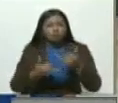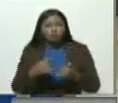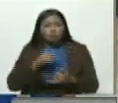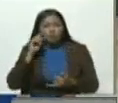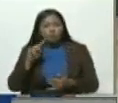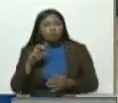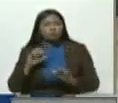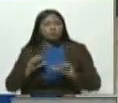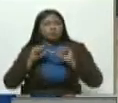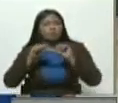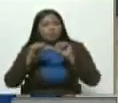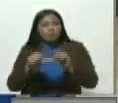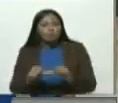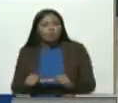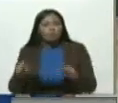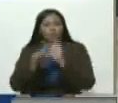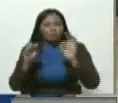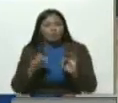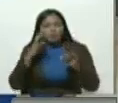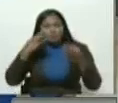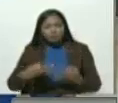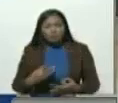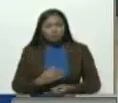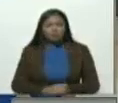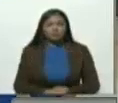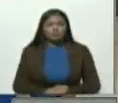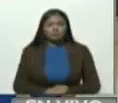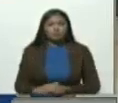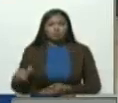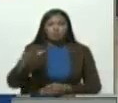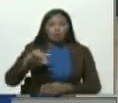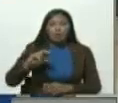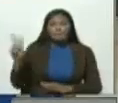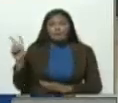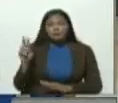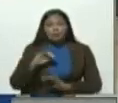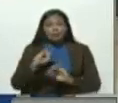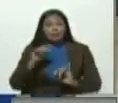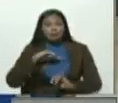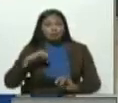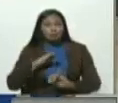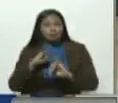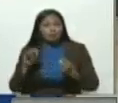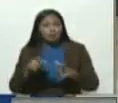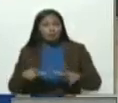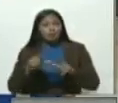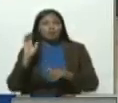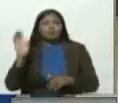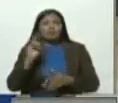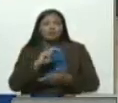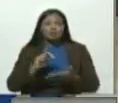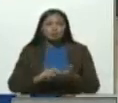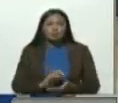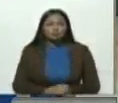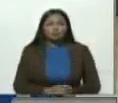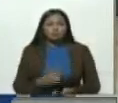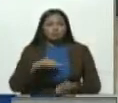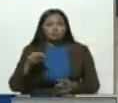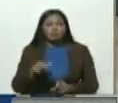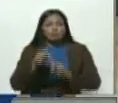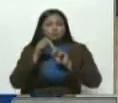vamos a empeñar, y tengan a ustedes la seguridad, Venezuela, que nosotros en esta Asamblea Nacional vamos a